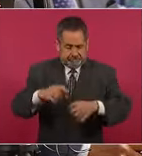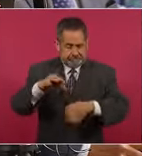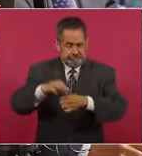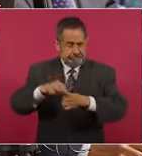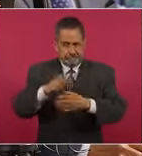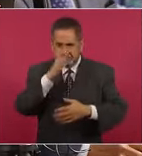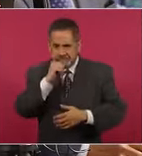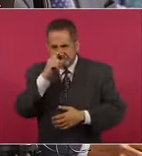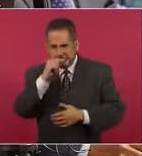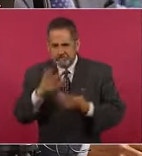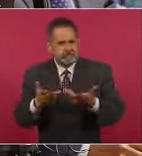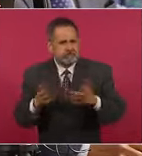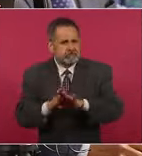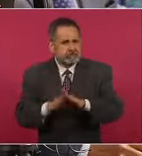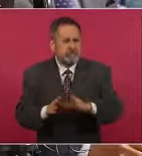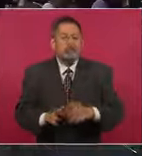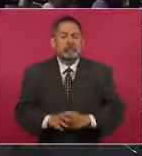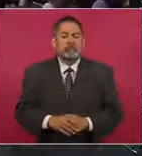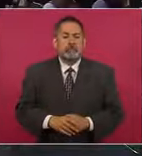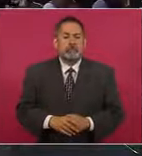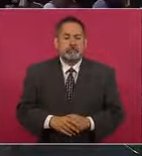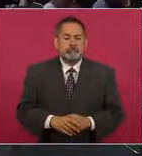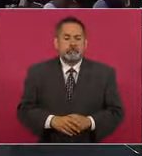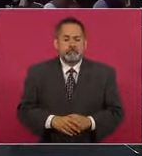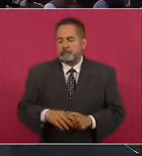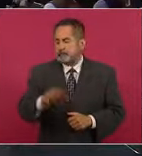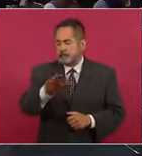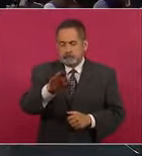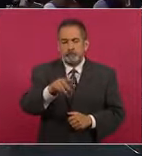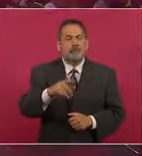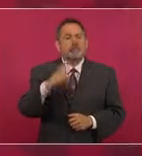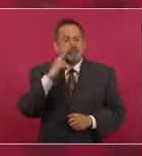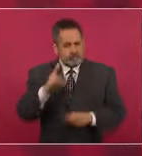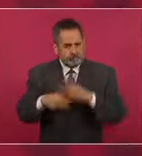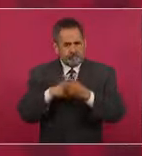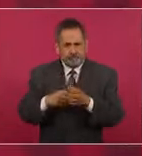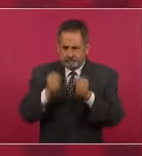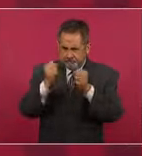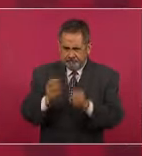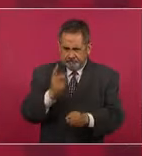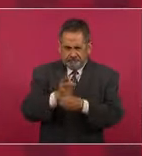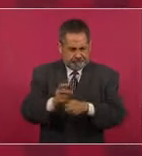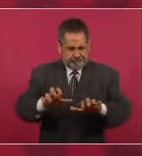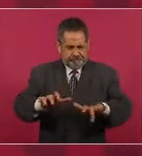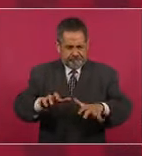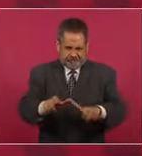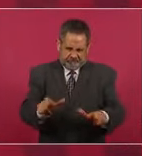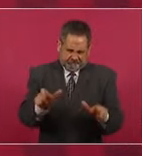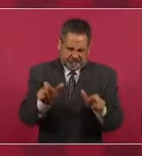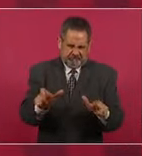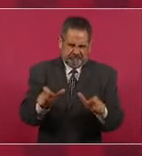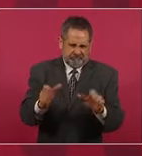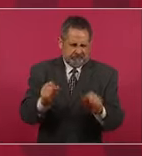manera. Esa sería mi primera pregunta. Gracias. Lo que se busca es que haya seguridad en el sistema